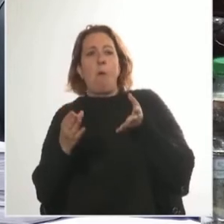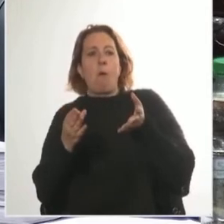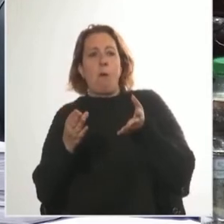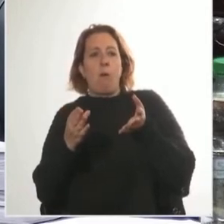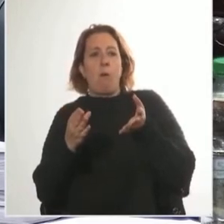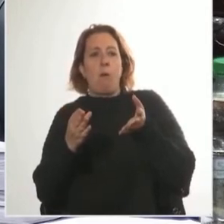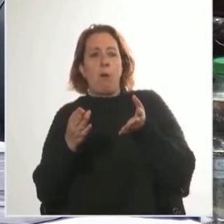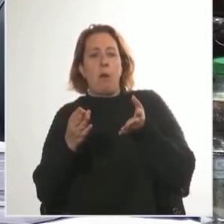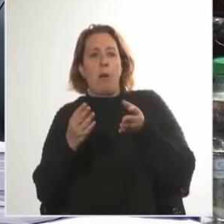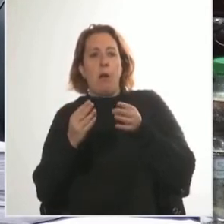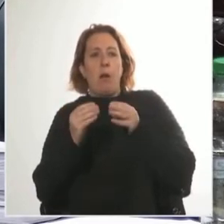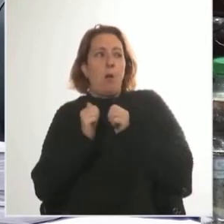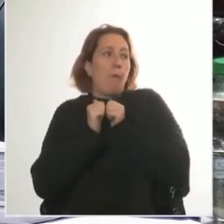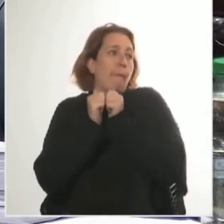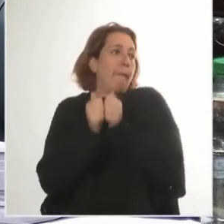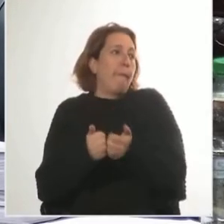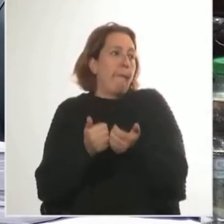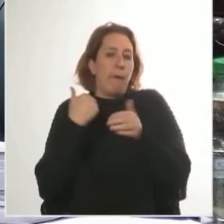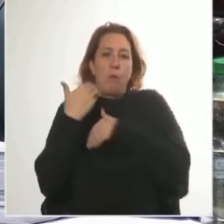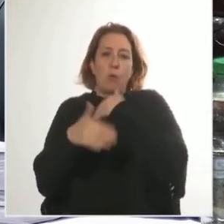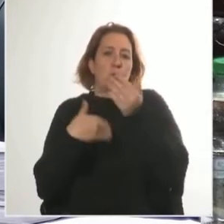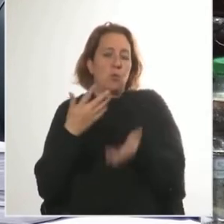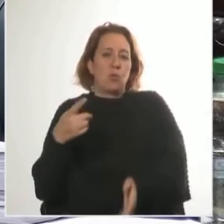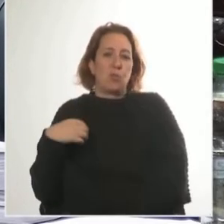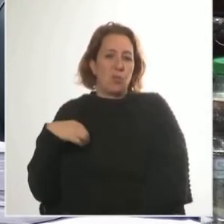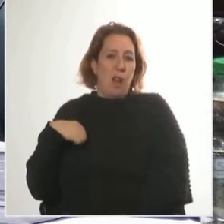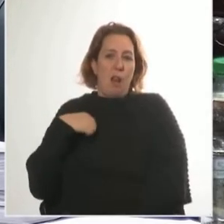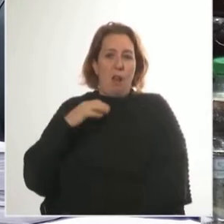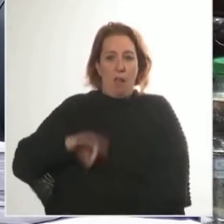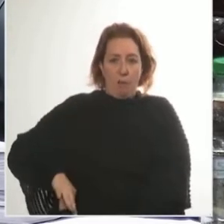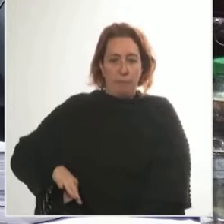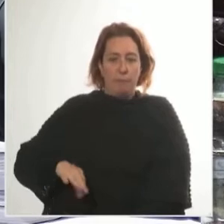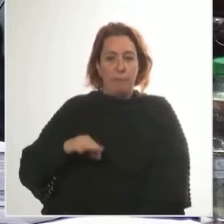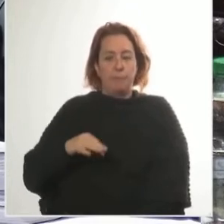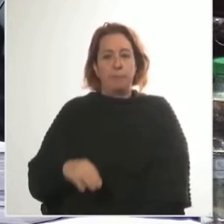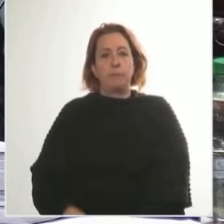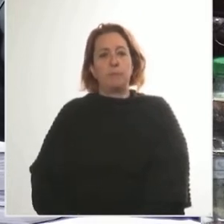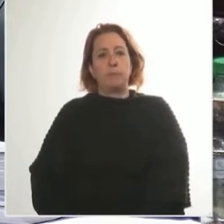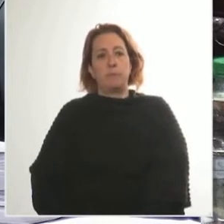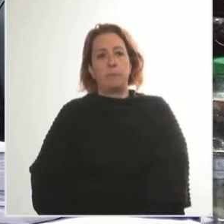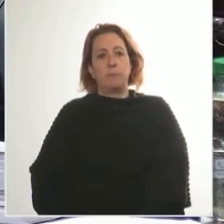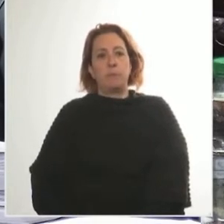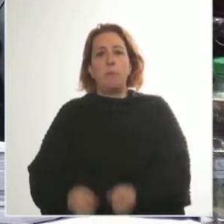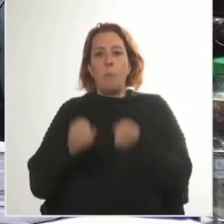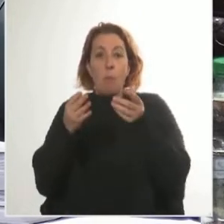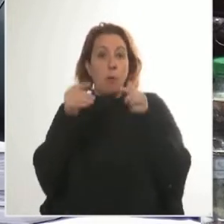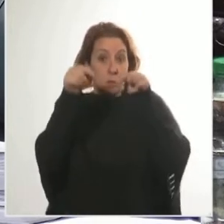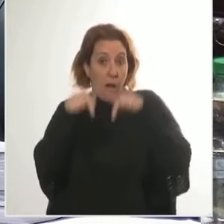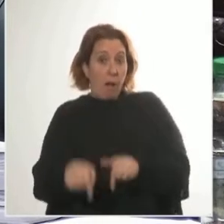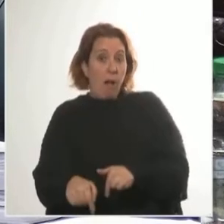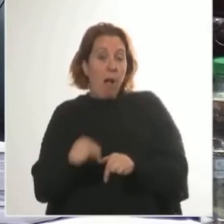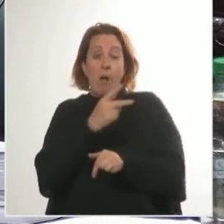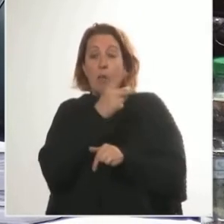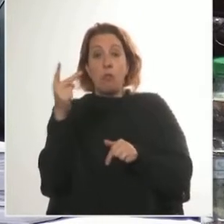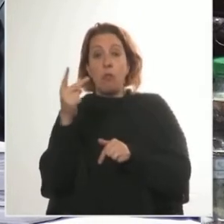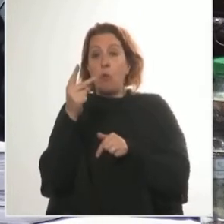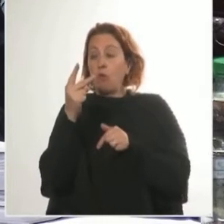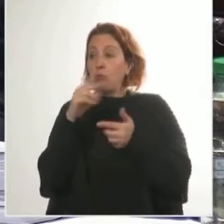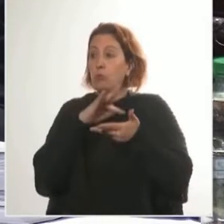rezago acompañan la evolución salarial. Por lo tanto, acá tenemos 2 dinamismos bien diferentes,